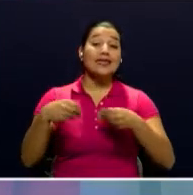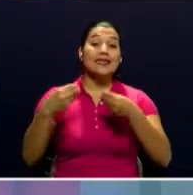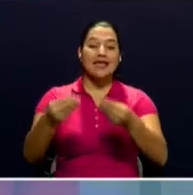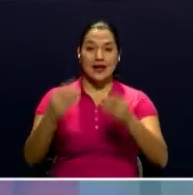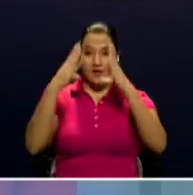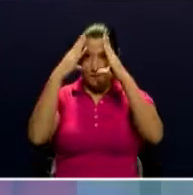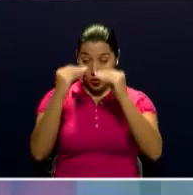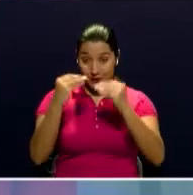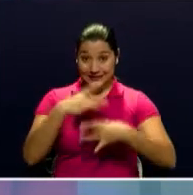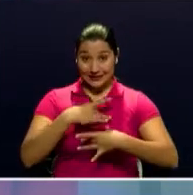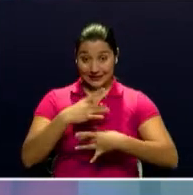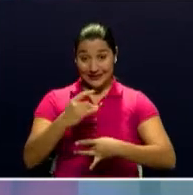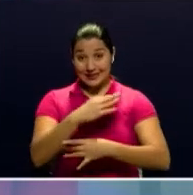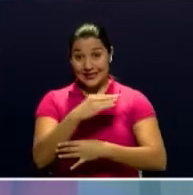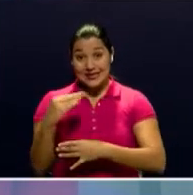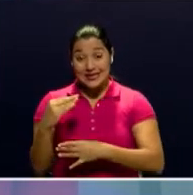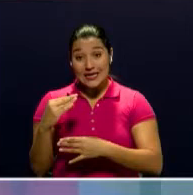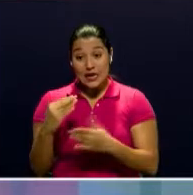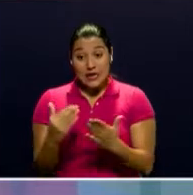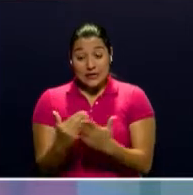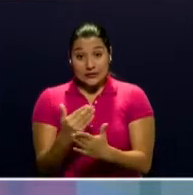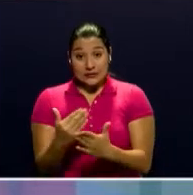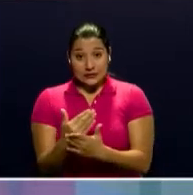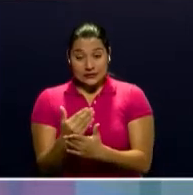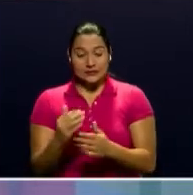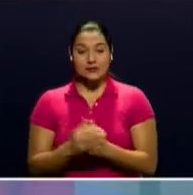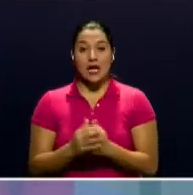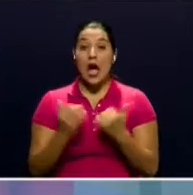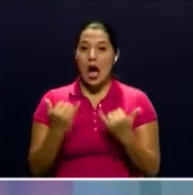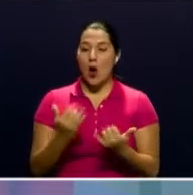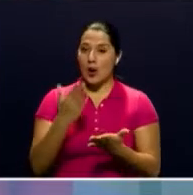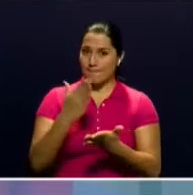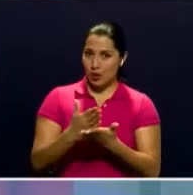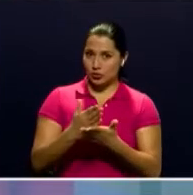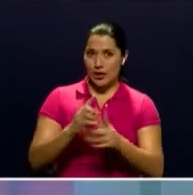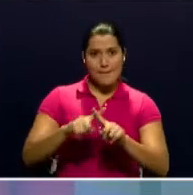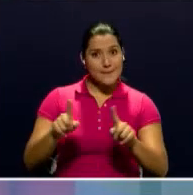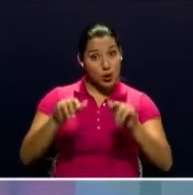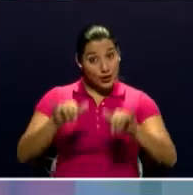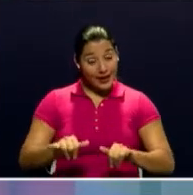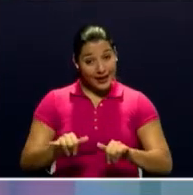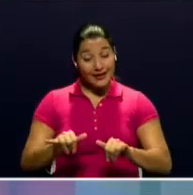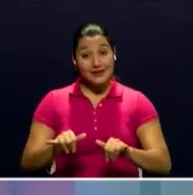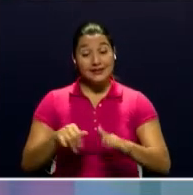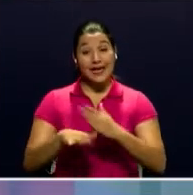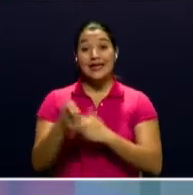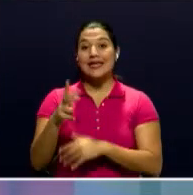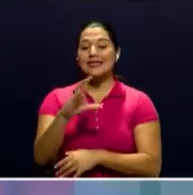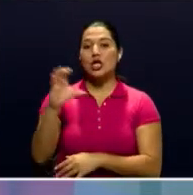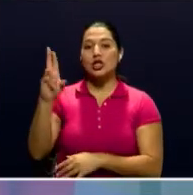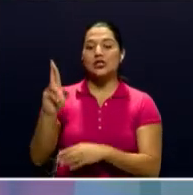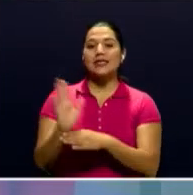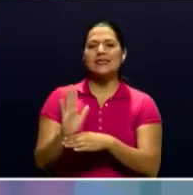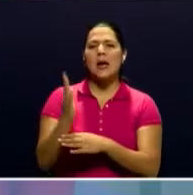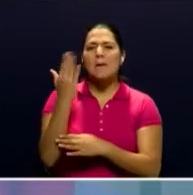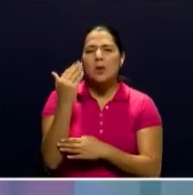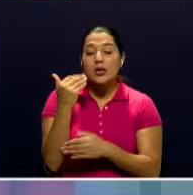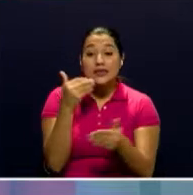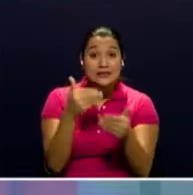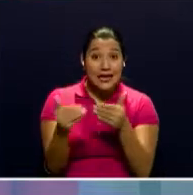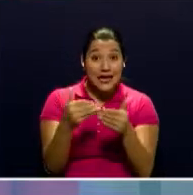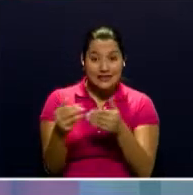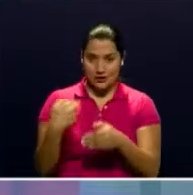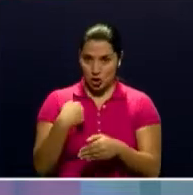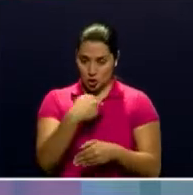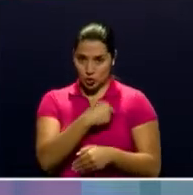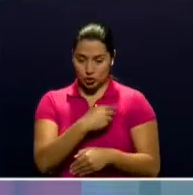información interesante y actualizada. Vamos ahora a una pausa, pero quédese en la pantalla de 13 Costa Rica Televisión, porque en unos minutos